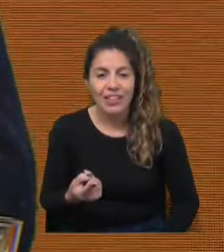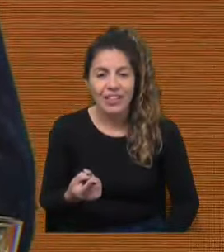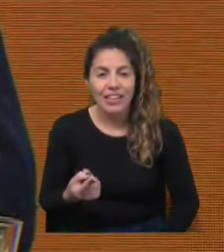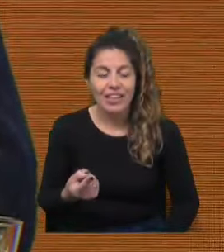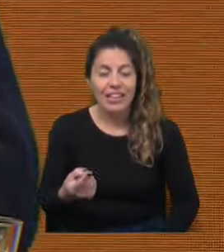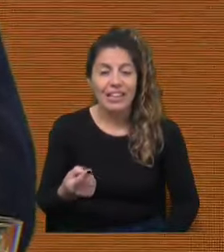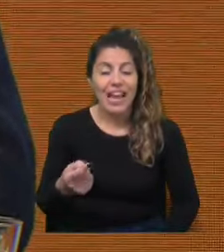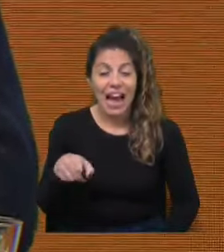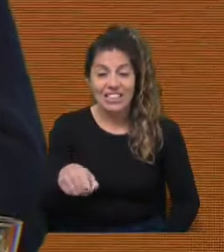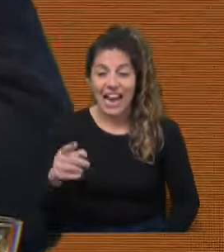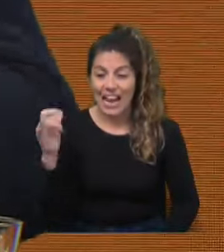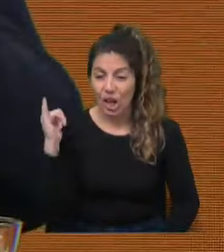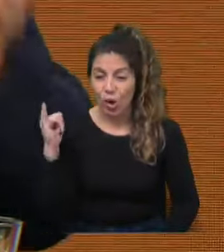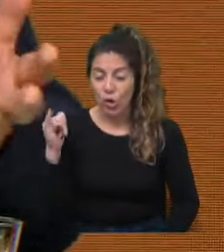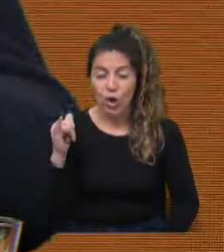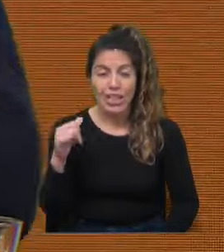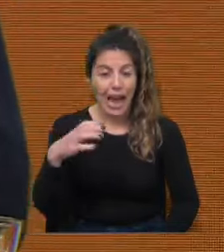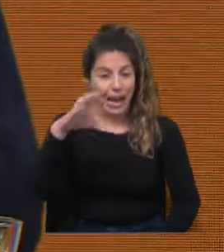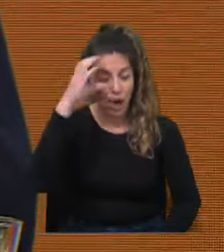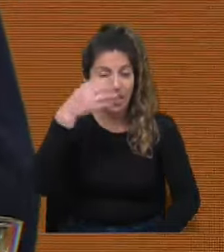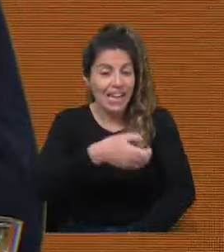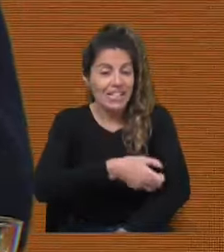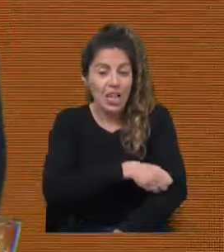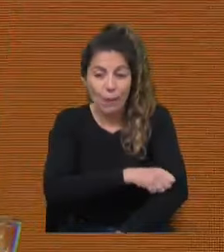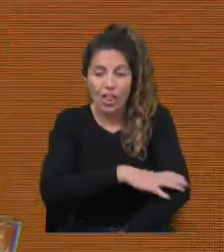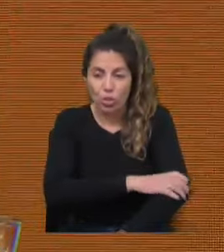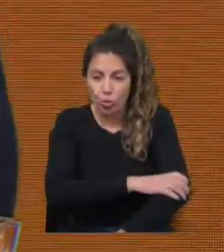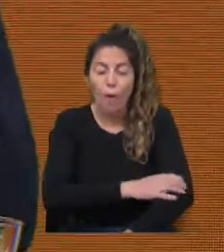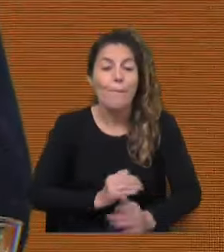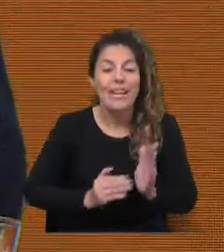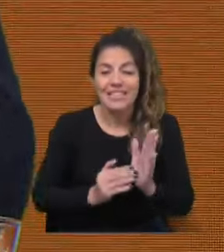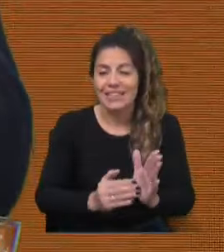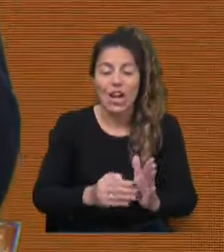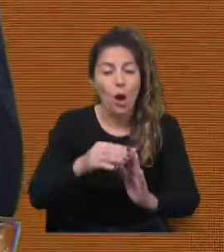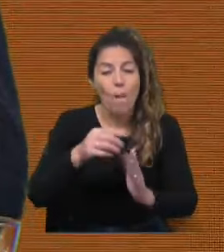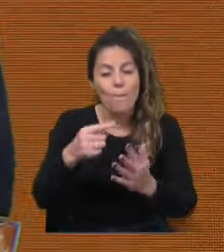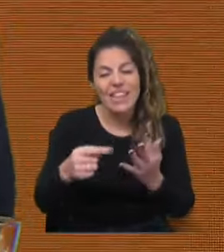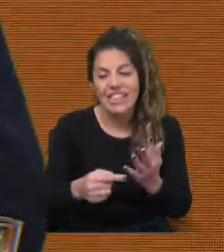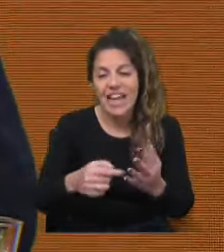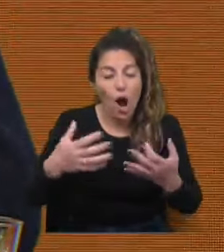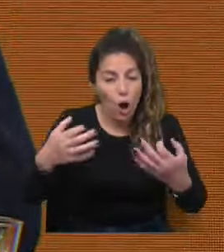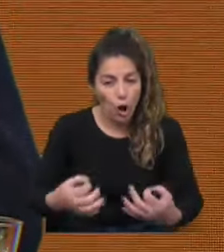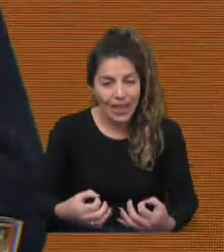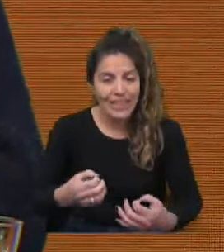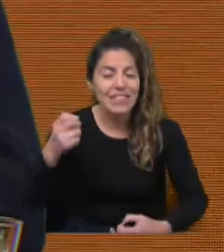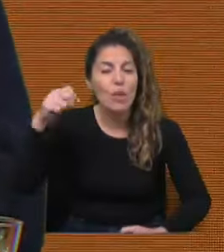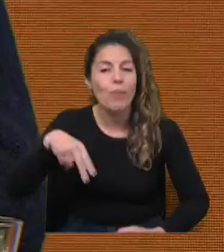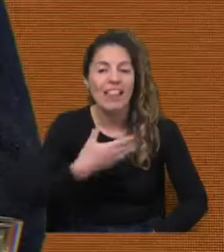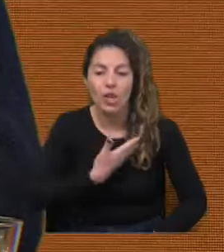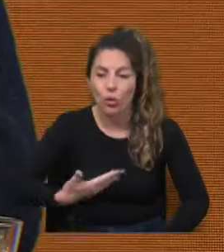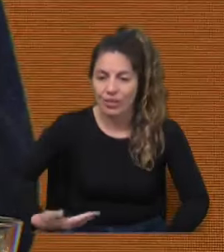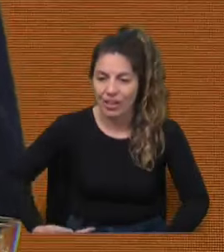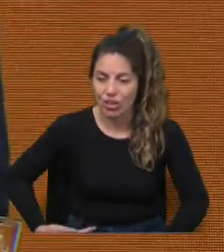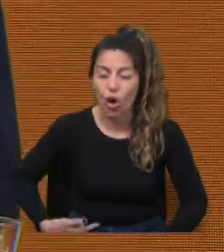en Colonia, Carolina y Yamandú van a estar presentando ya medidas más concretas en un plan de gobierno.